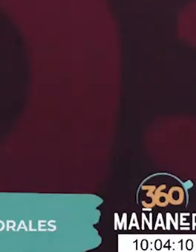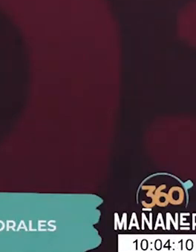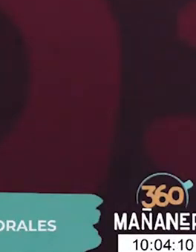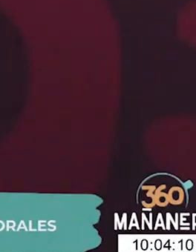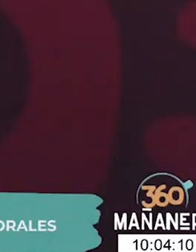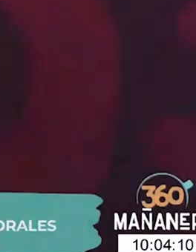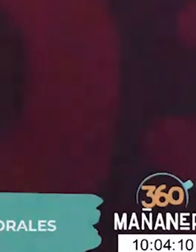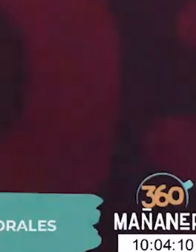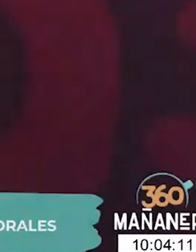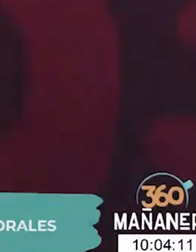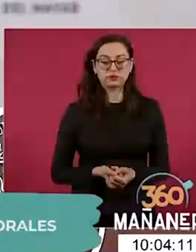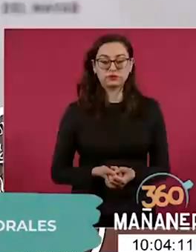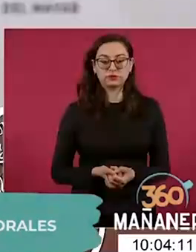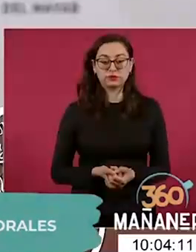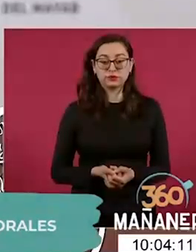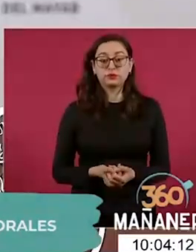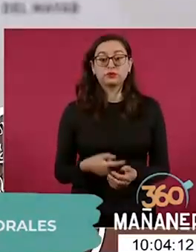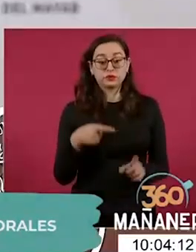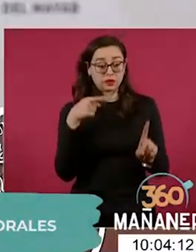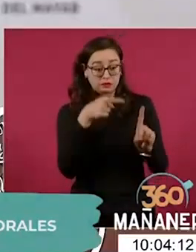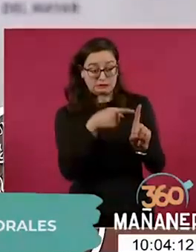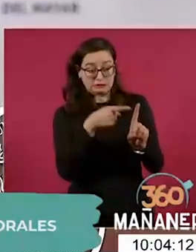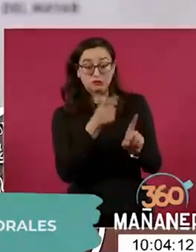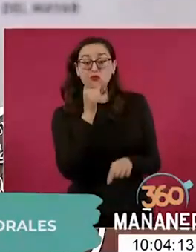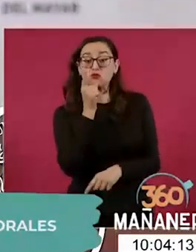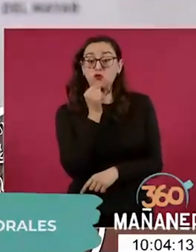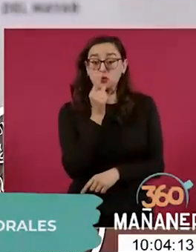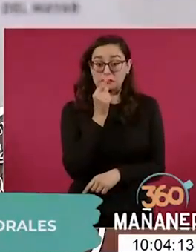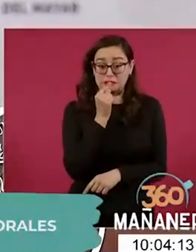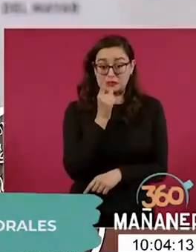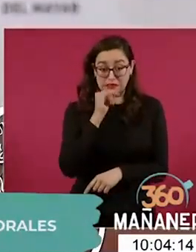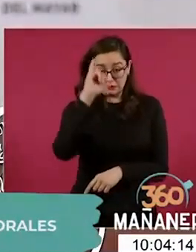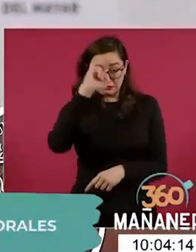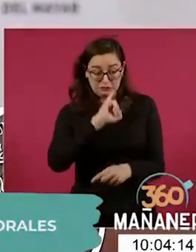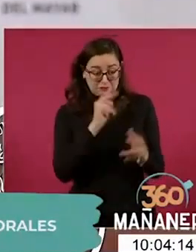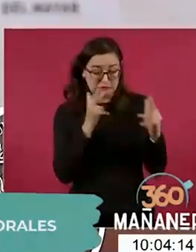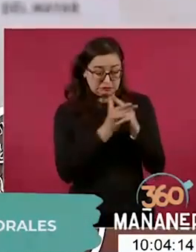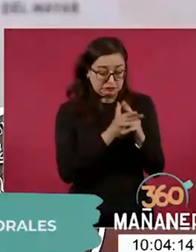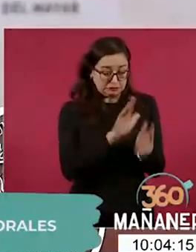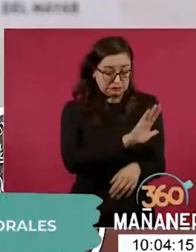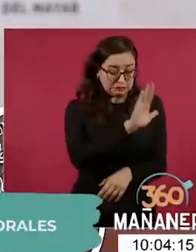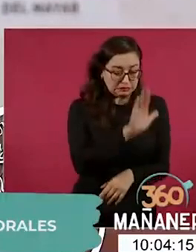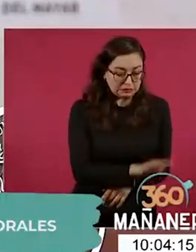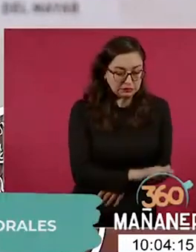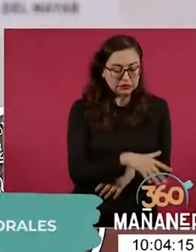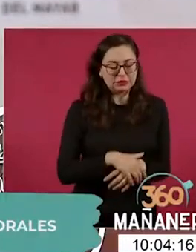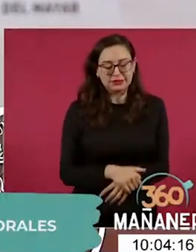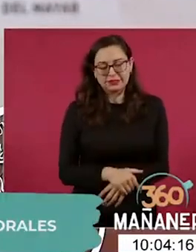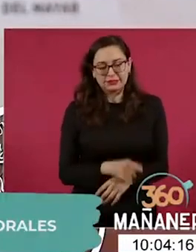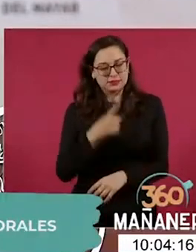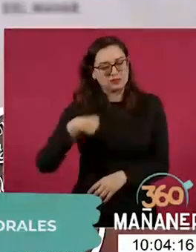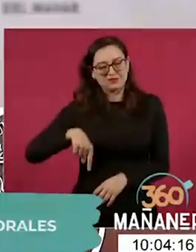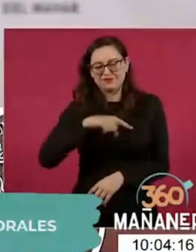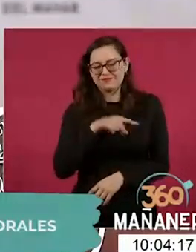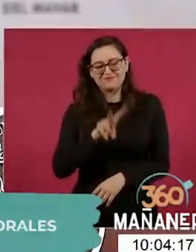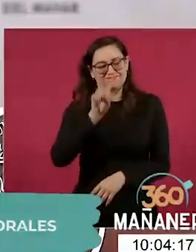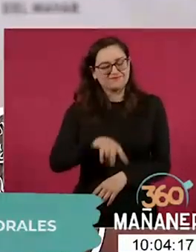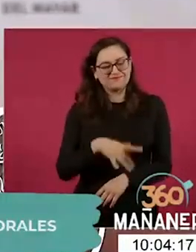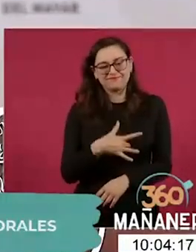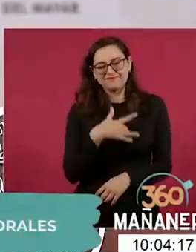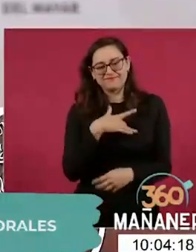abrazo y nuestro pésame a los familiares de este servidor público y a